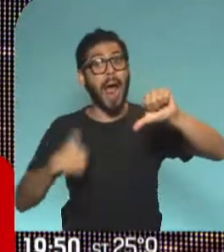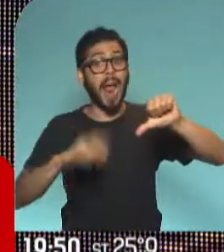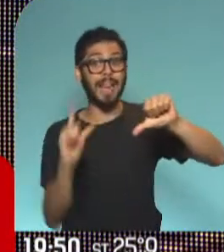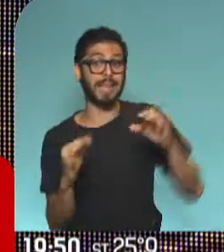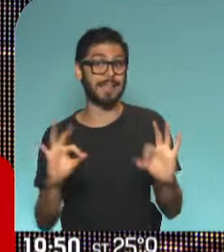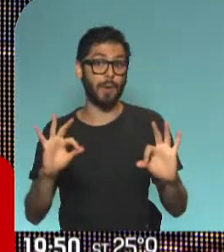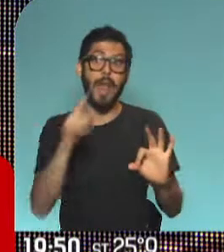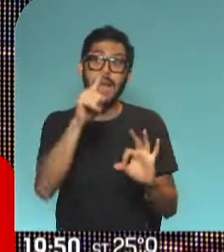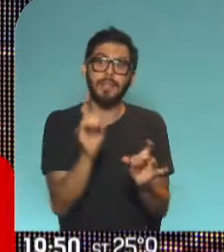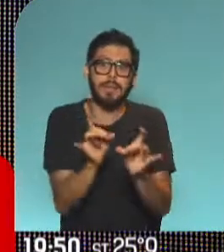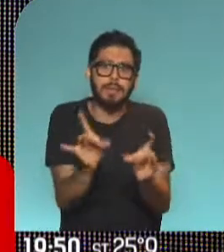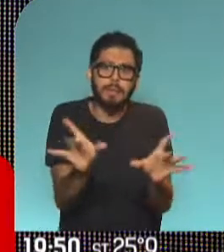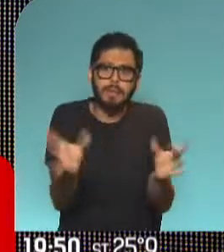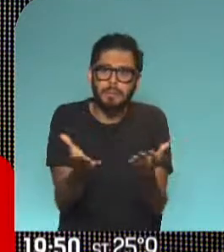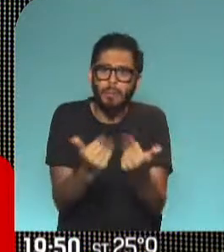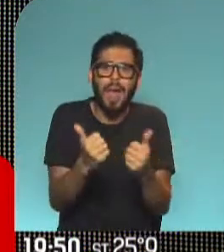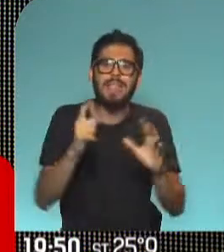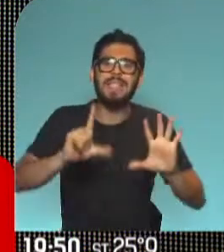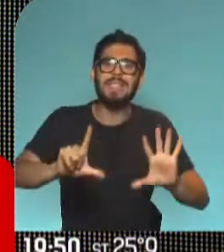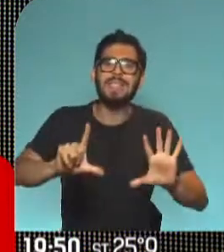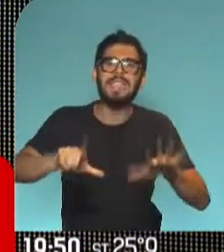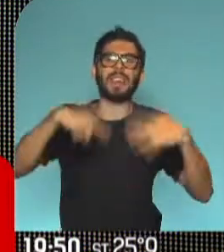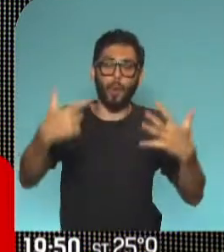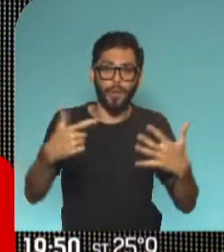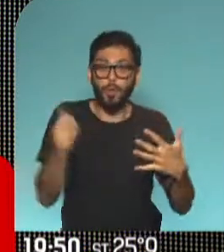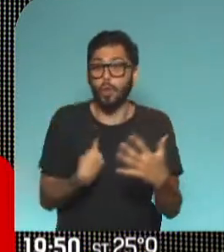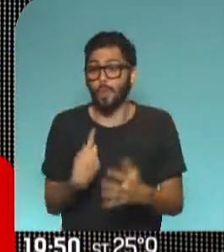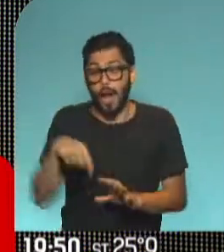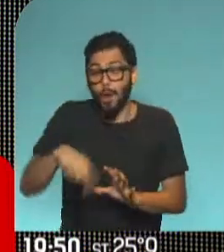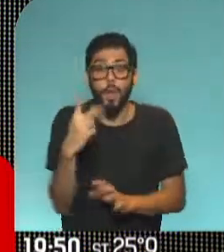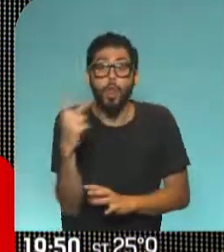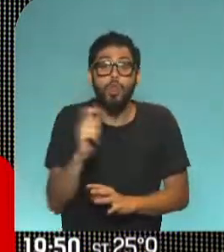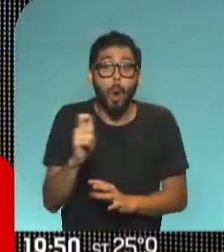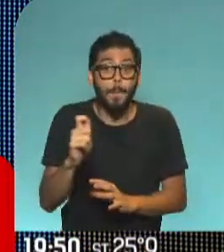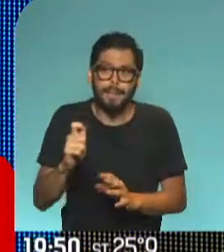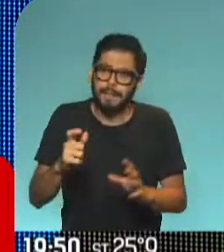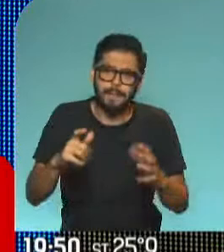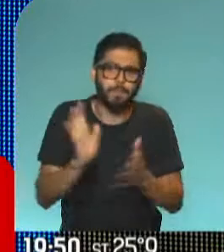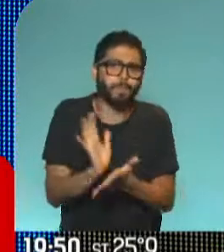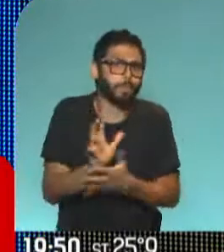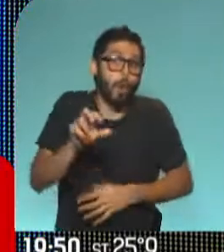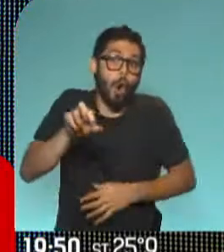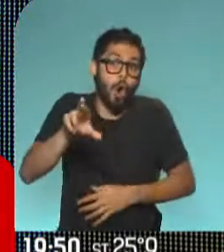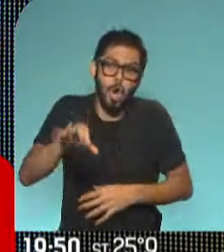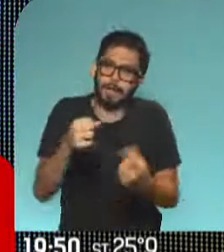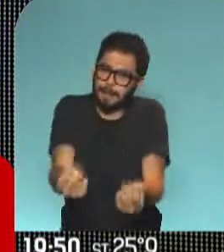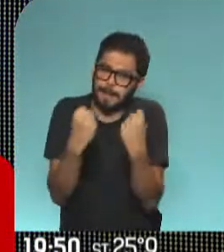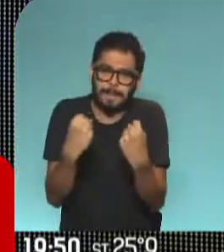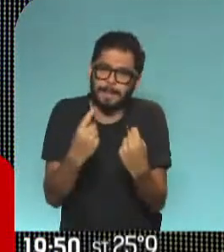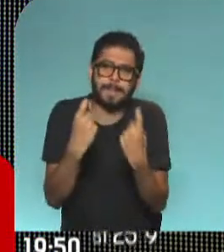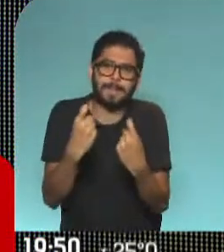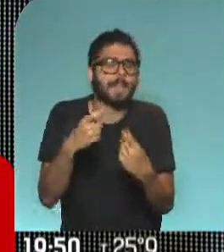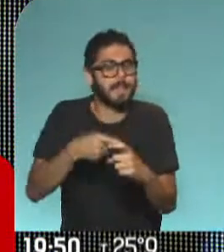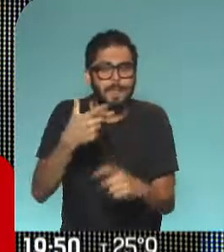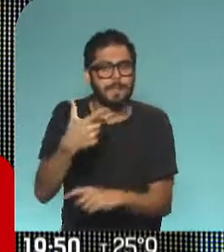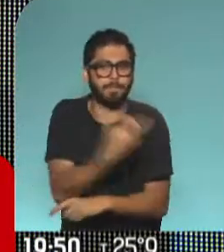Entonces, nosotros tenemos 2 meses de oro ahora para vacunar a la mayor cantidad de gente posible antes del frío que ya de por sí va a